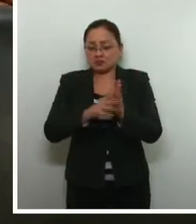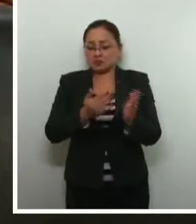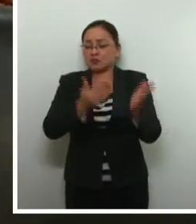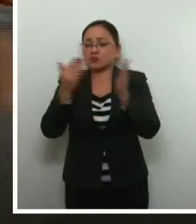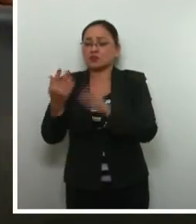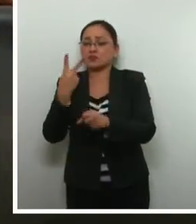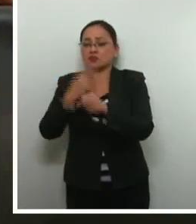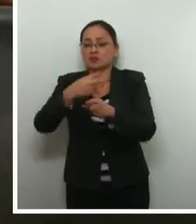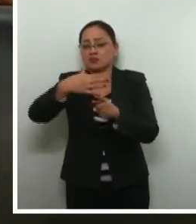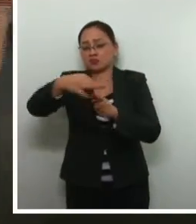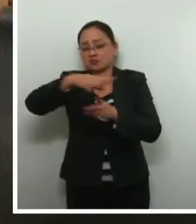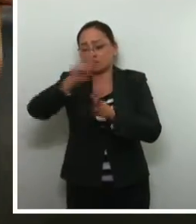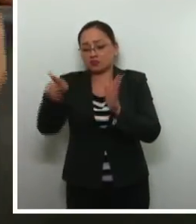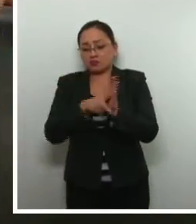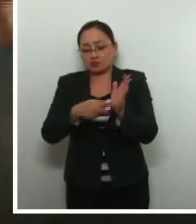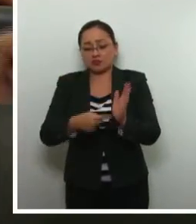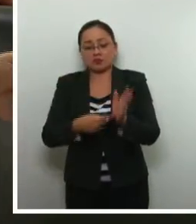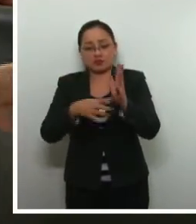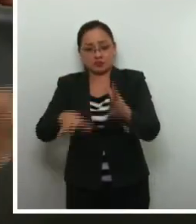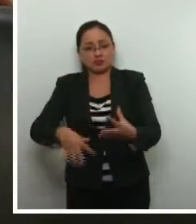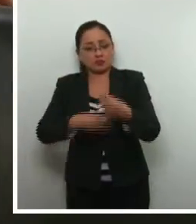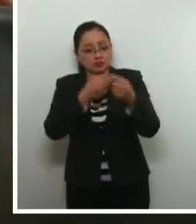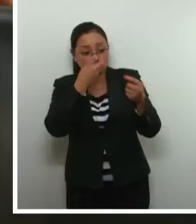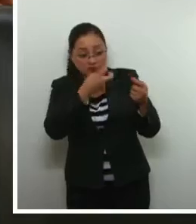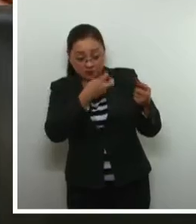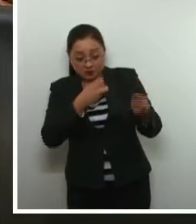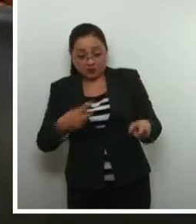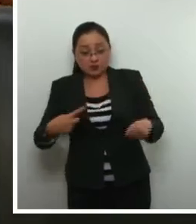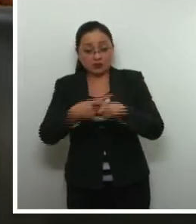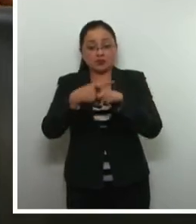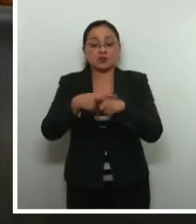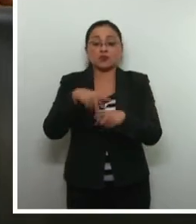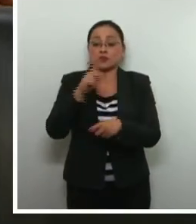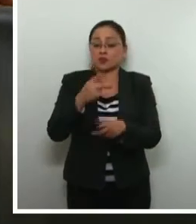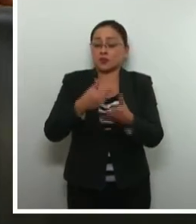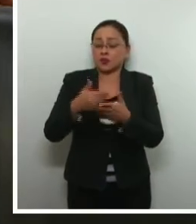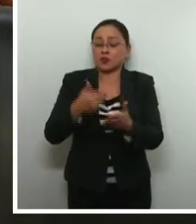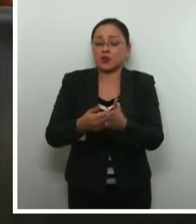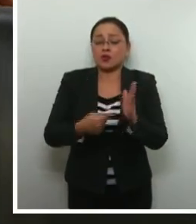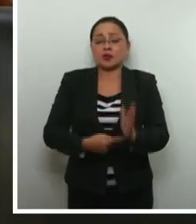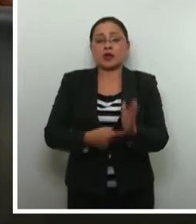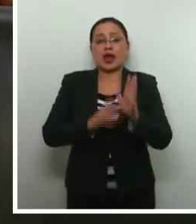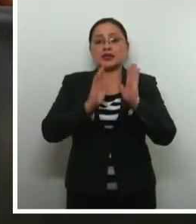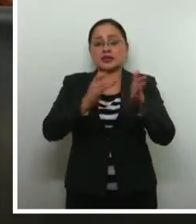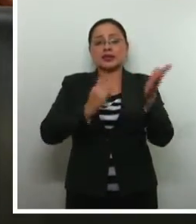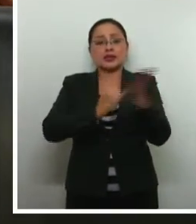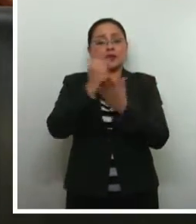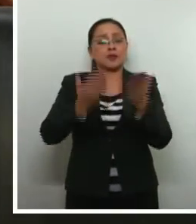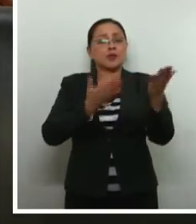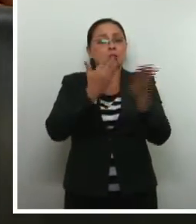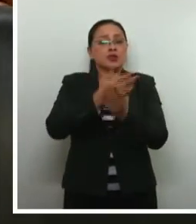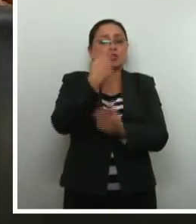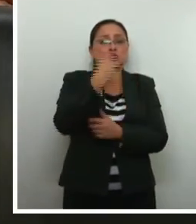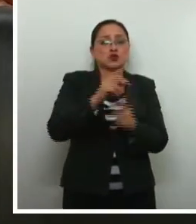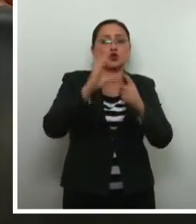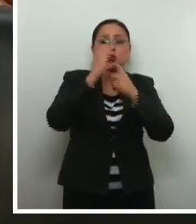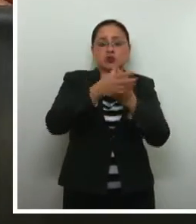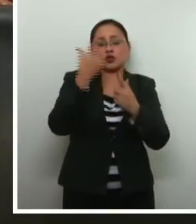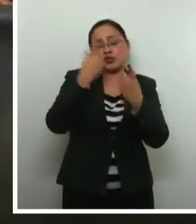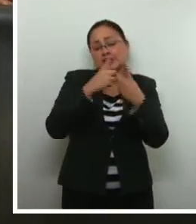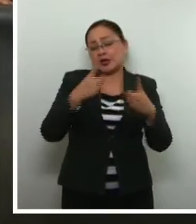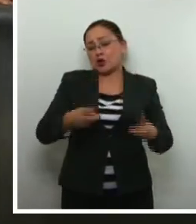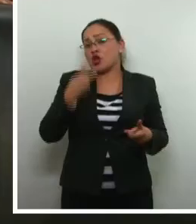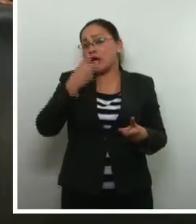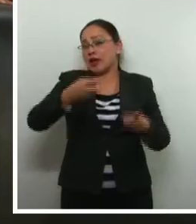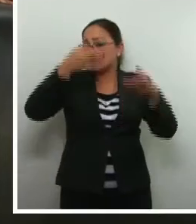presentadas en conjunto, entonces sí lo hubiera habido, pero no está tal cual en el dictamen de la Comisión de Desarrollo.